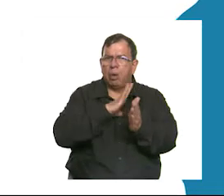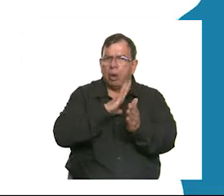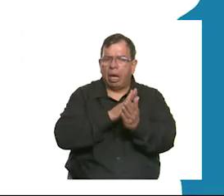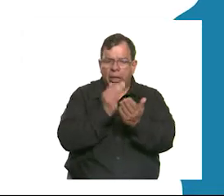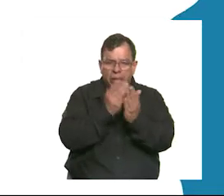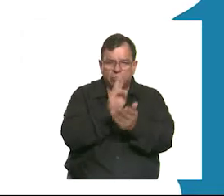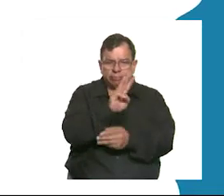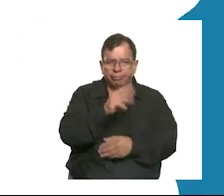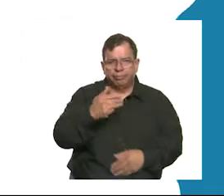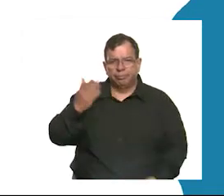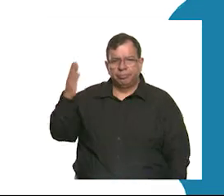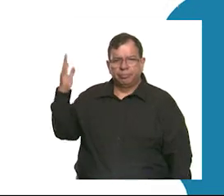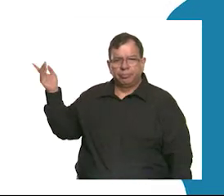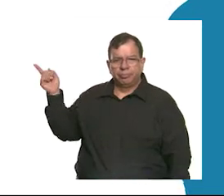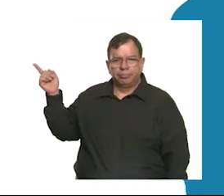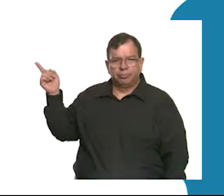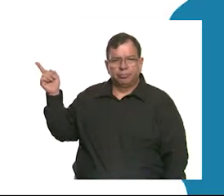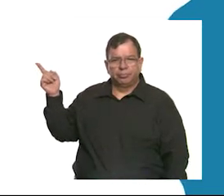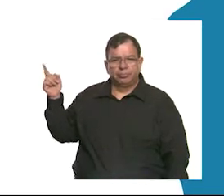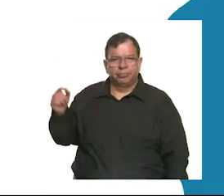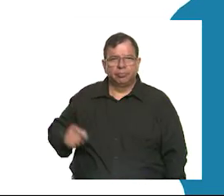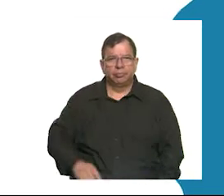página